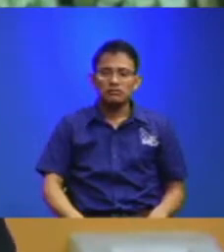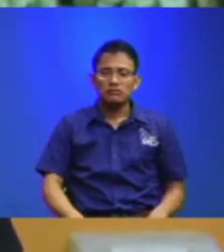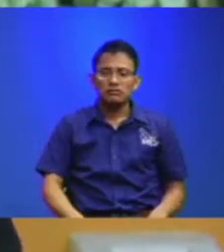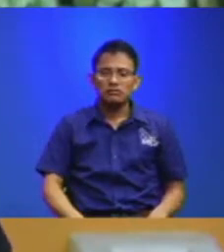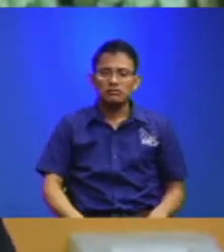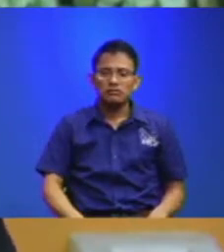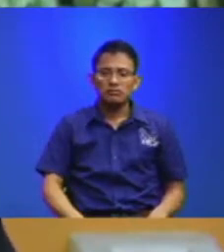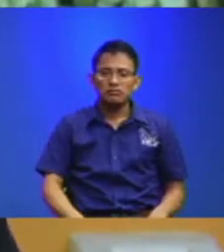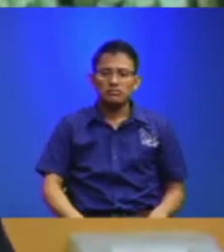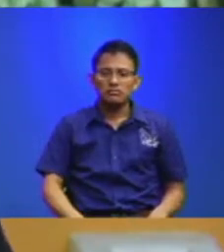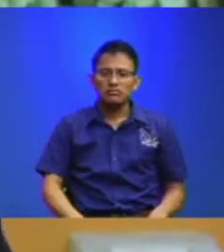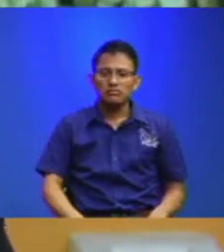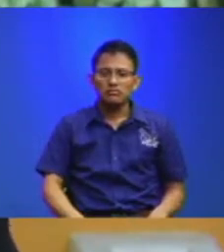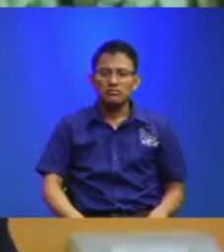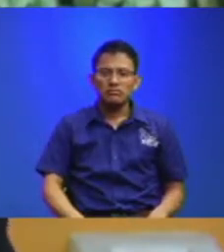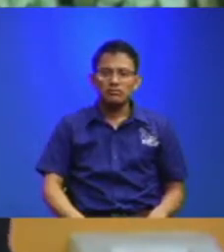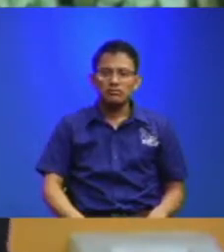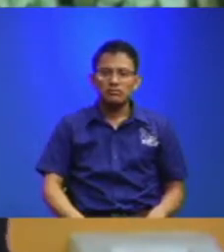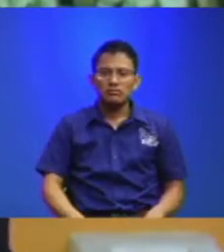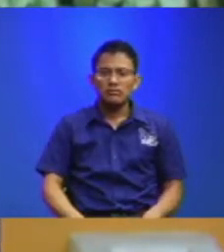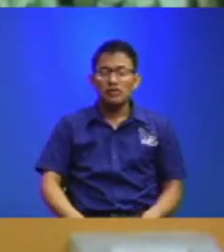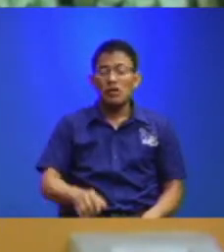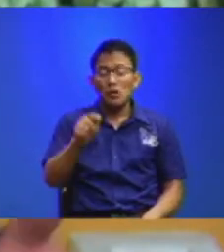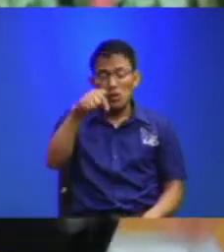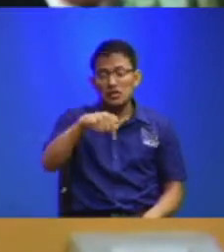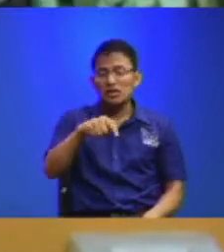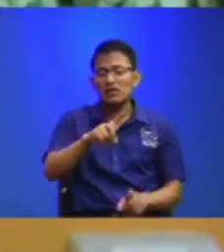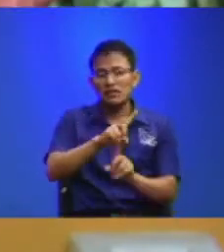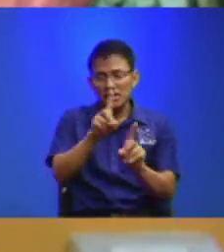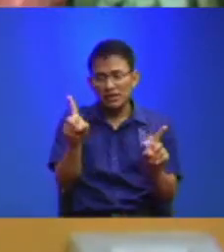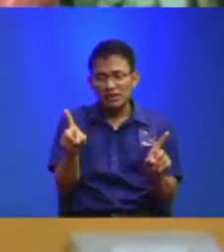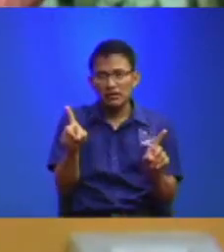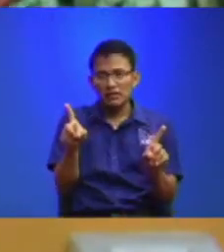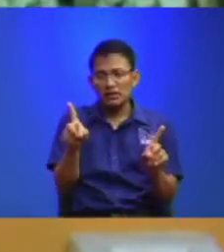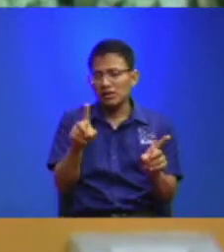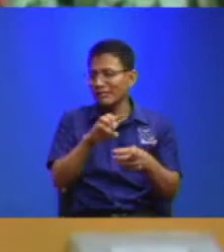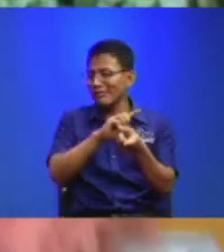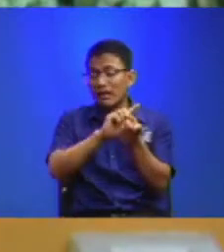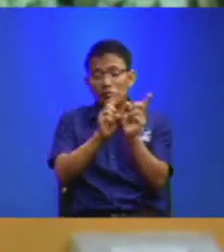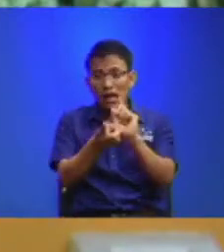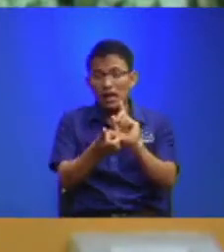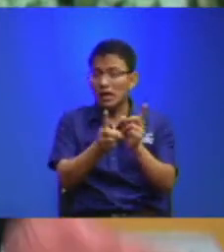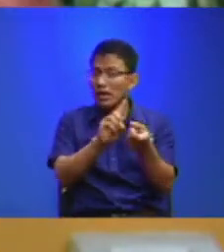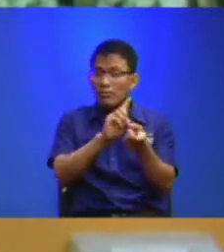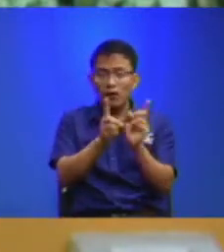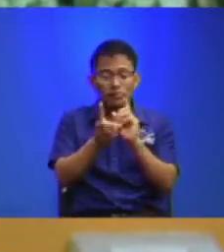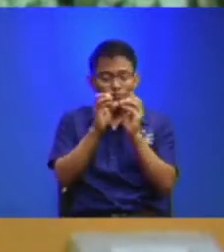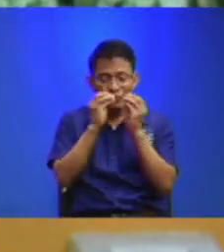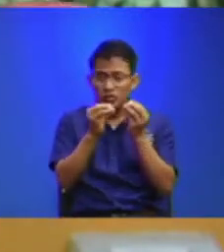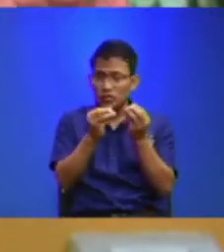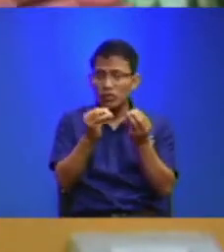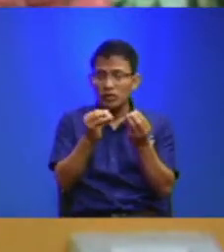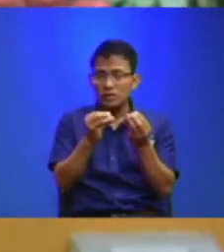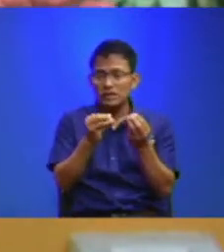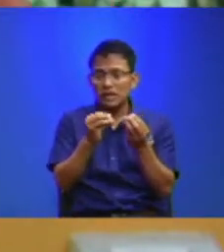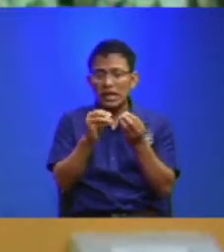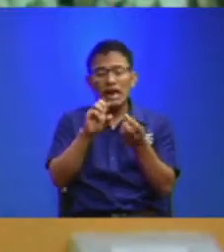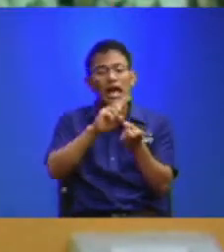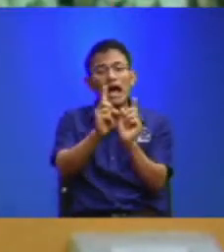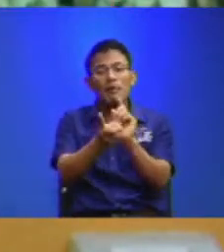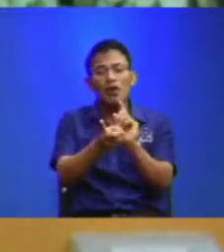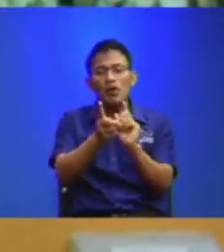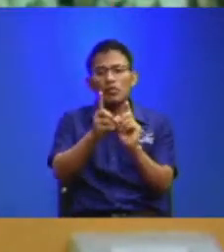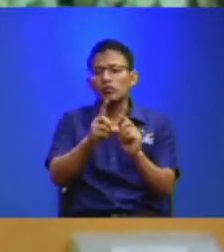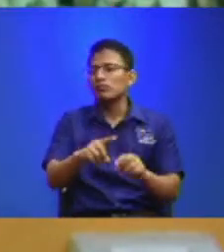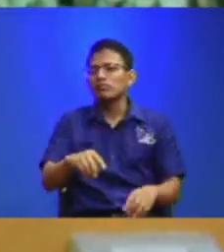imprimir hasta con todo y firma y a saber cuántas cosas más. Cambiamos muchísimo. Entonces, dentro de ese cambio están las redes sociales.